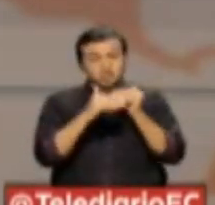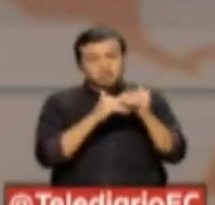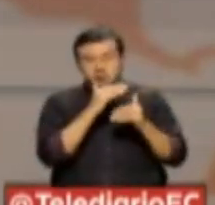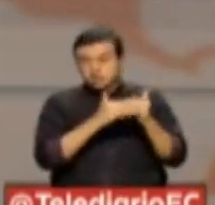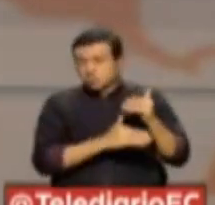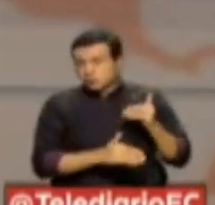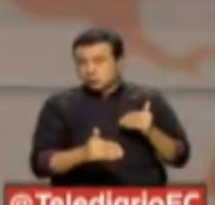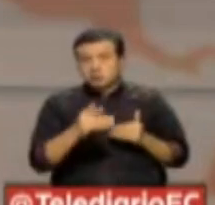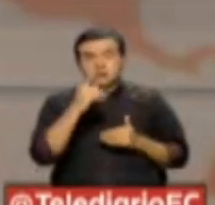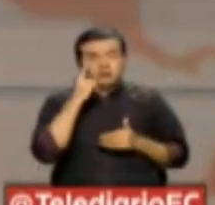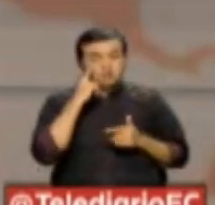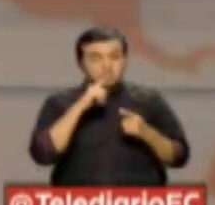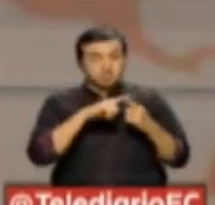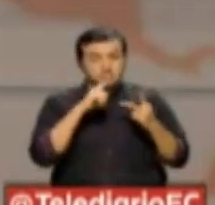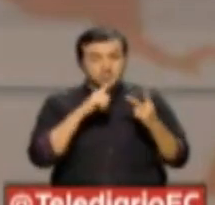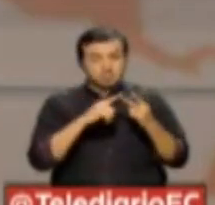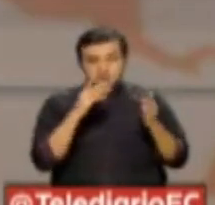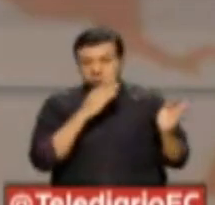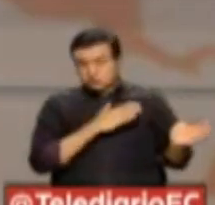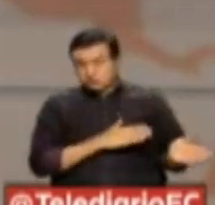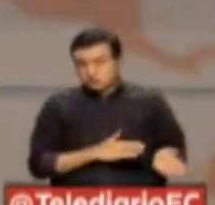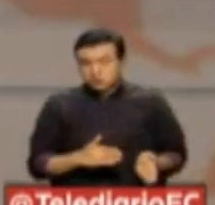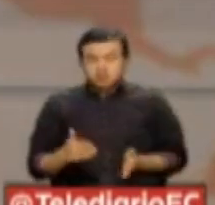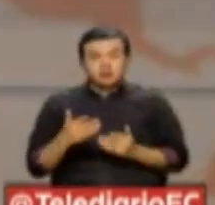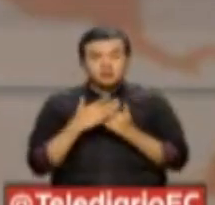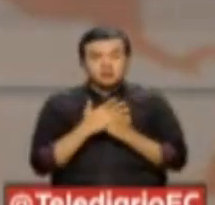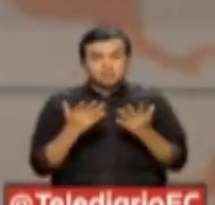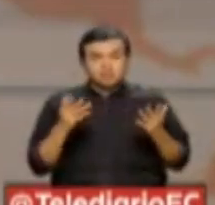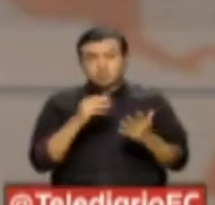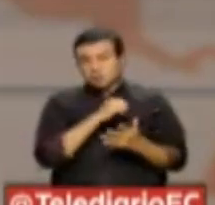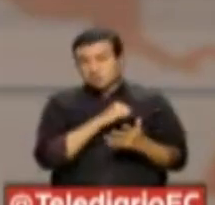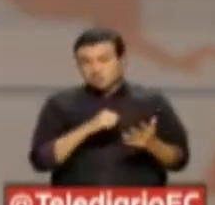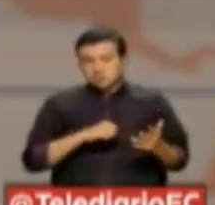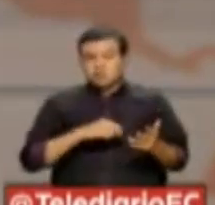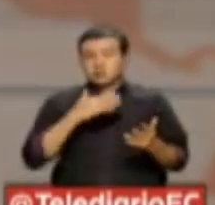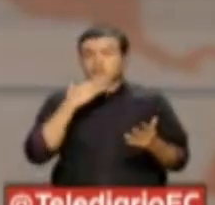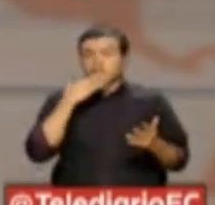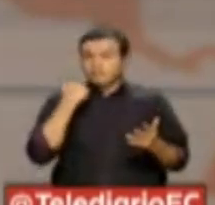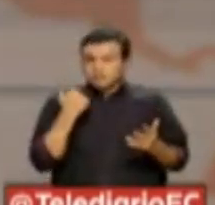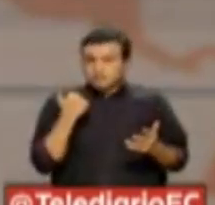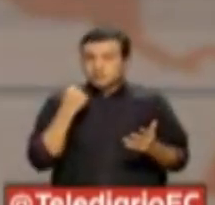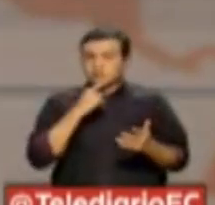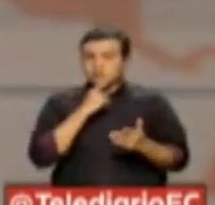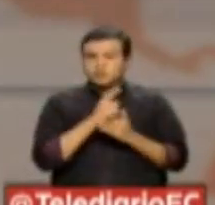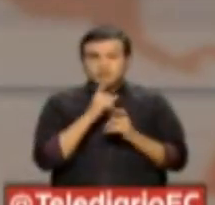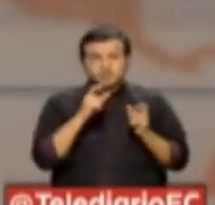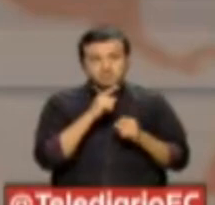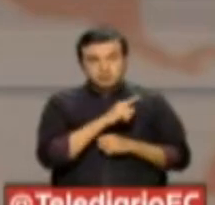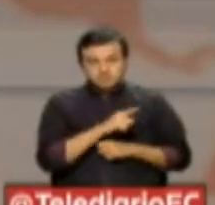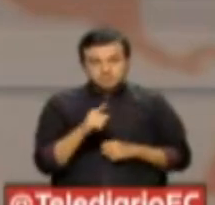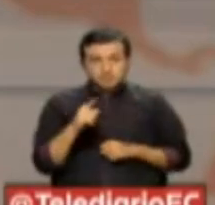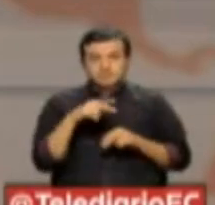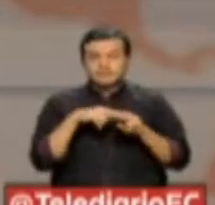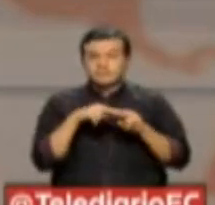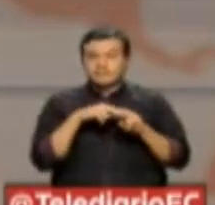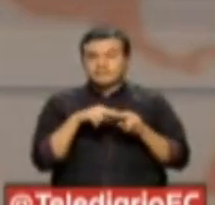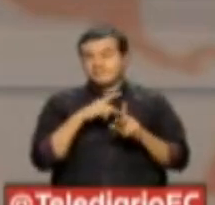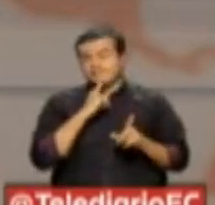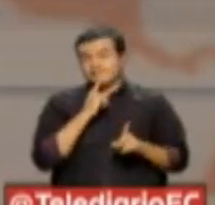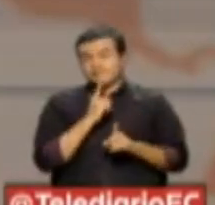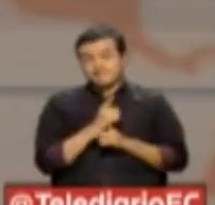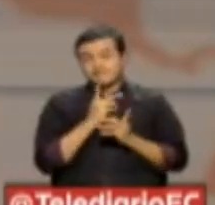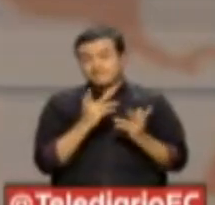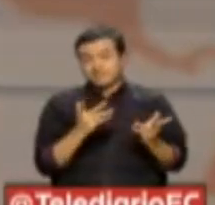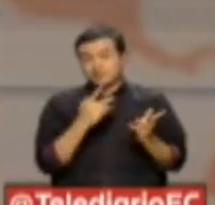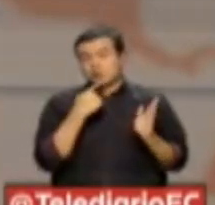y para desarrollar una actitud de mejoramiento de parte de quienes sirven como taxis porque el hecho